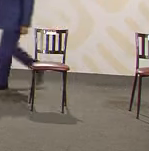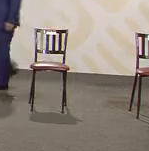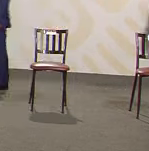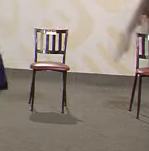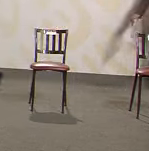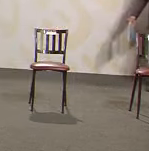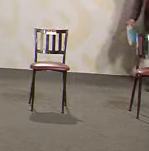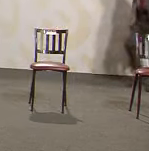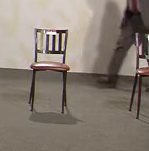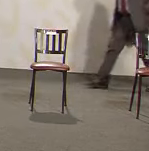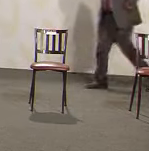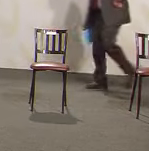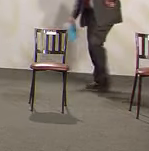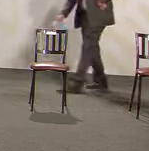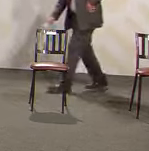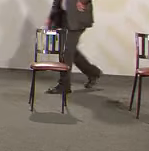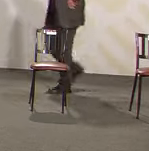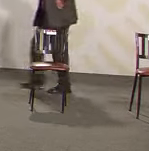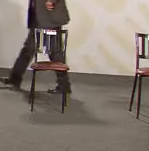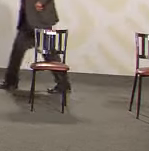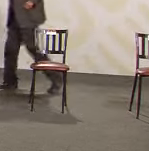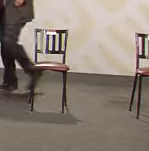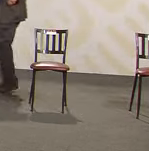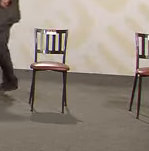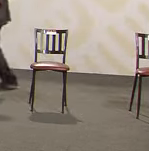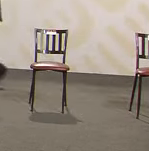días. Buenos días. Buenos días.